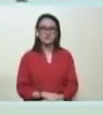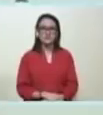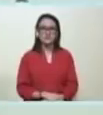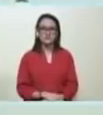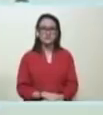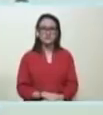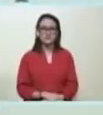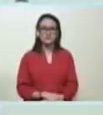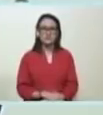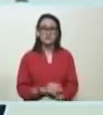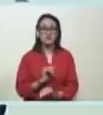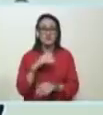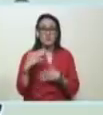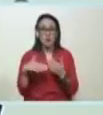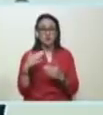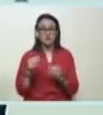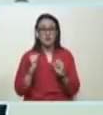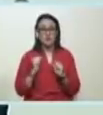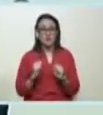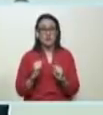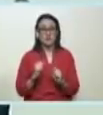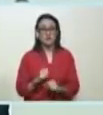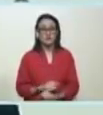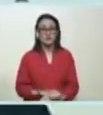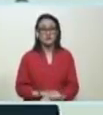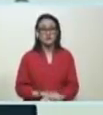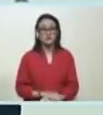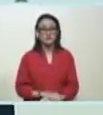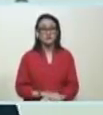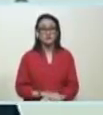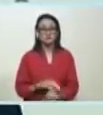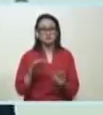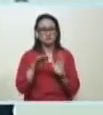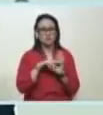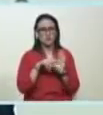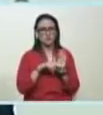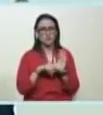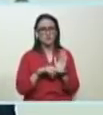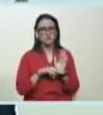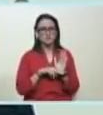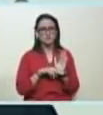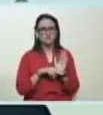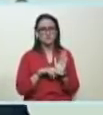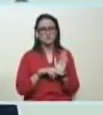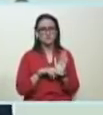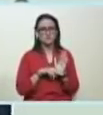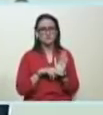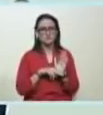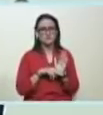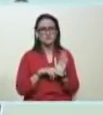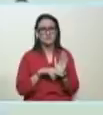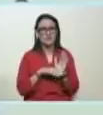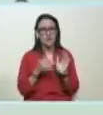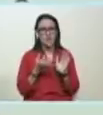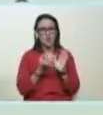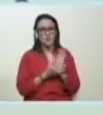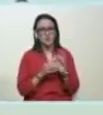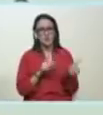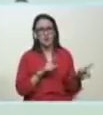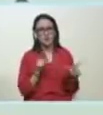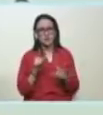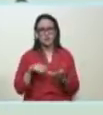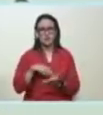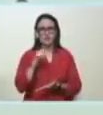Y después de un proceso intenso, con garantías, cuando ya teníamos el documento listo